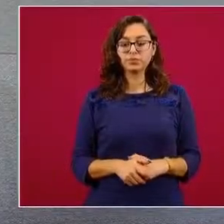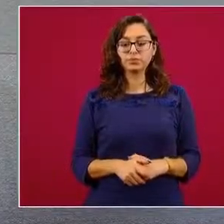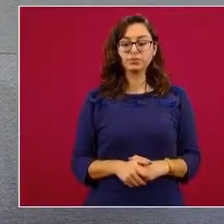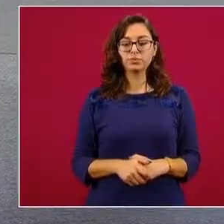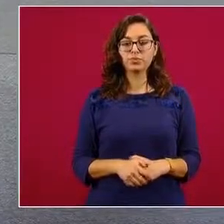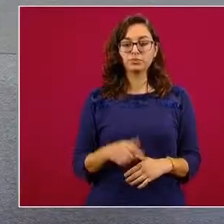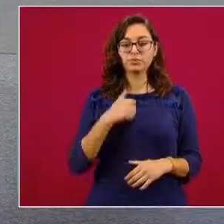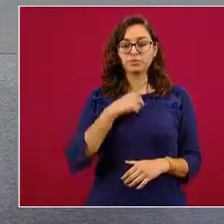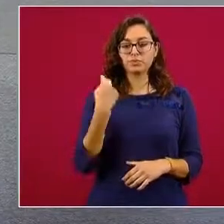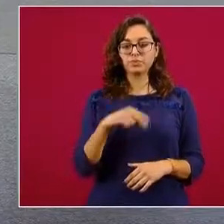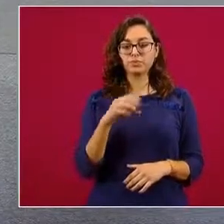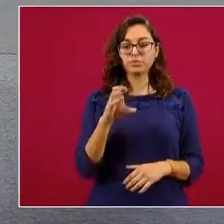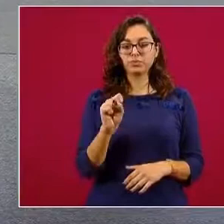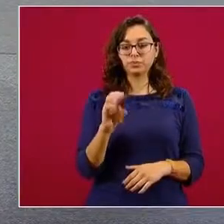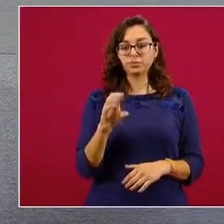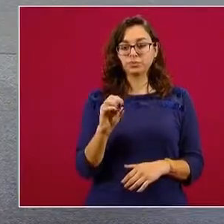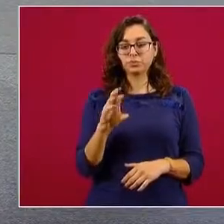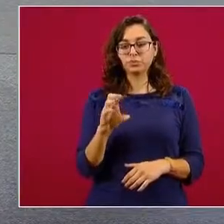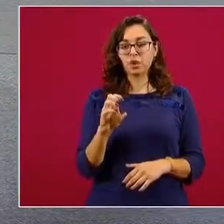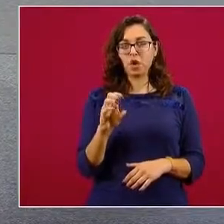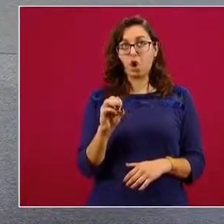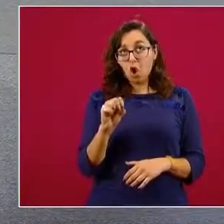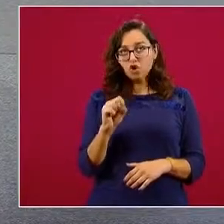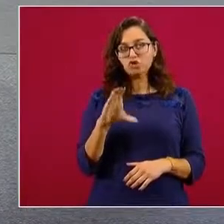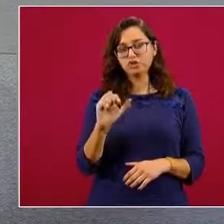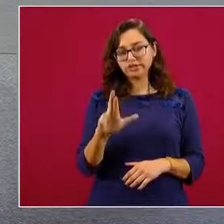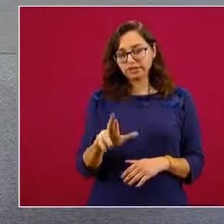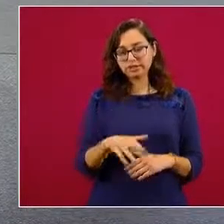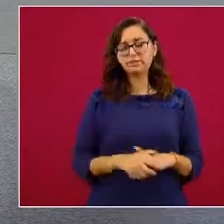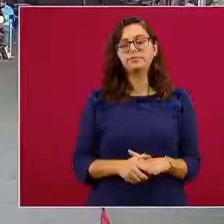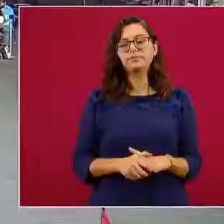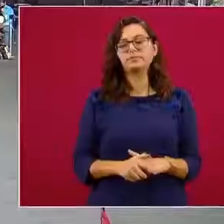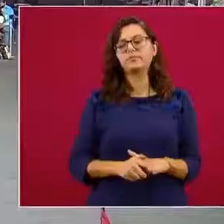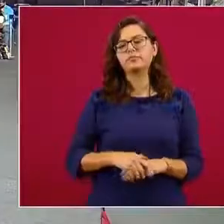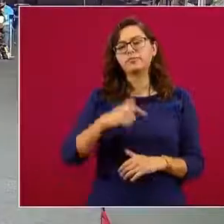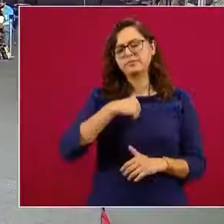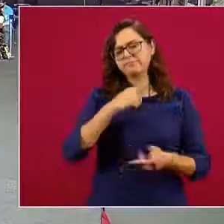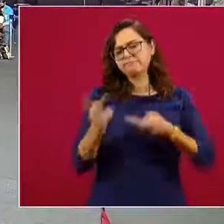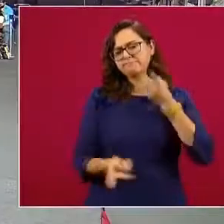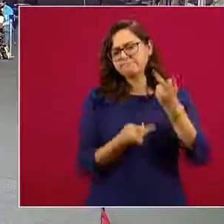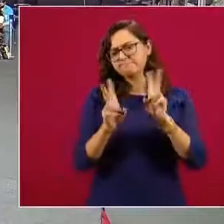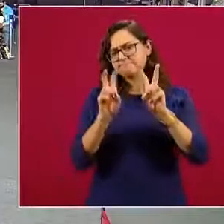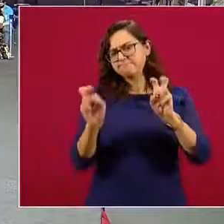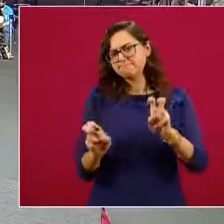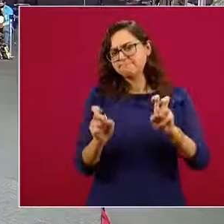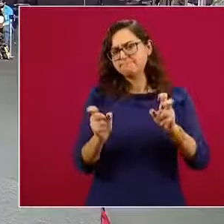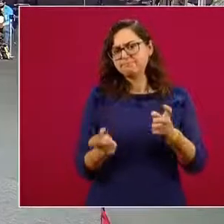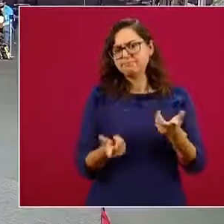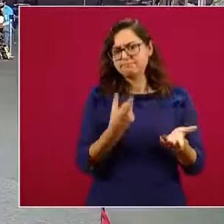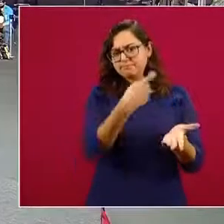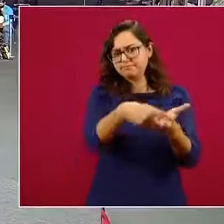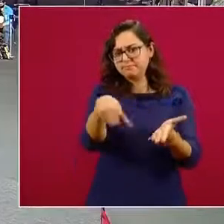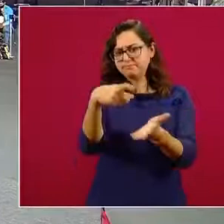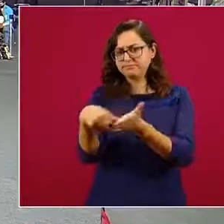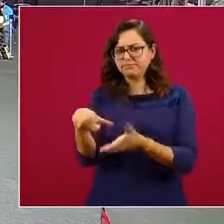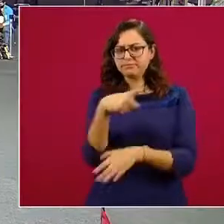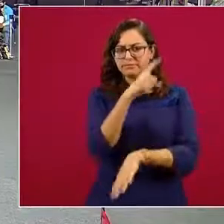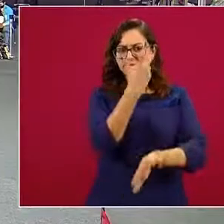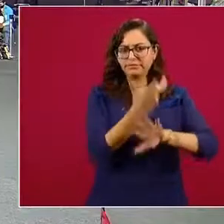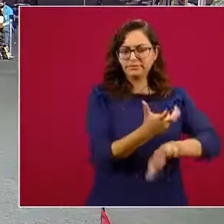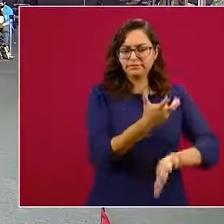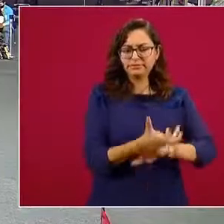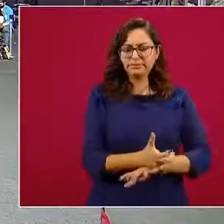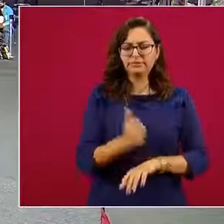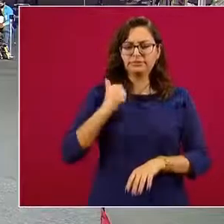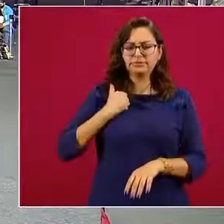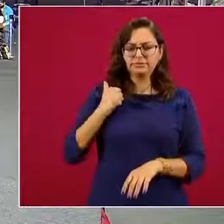Hola, Óscar Sosa, de Enrate Digital. Mi pregunta va referente a los compradores, las empresas que vienen de Estados Unidos y Canadá.